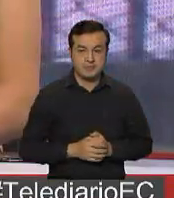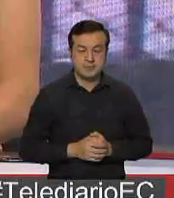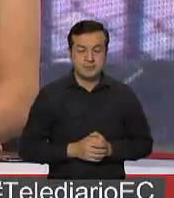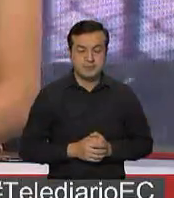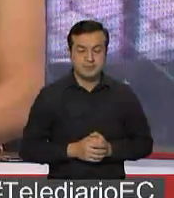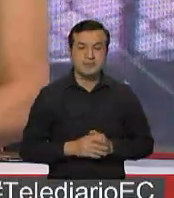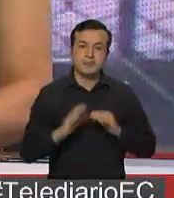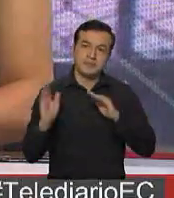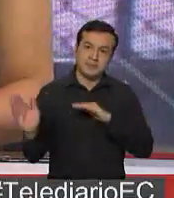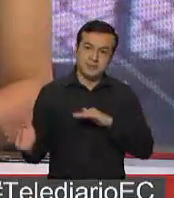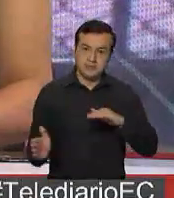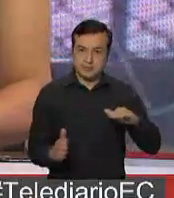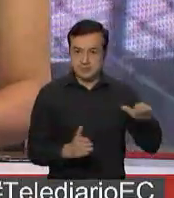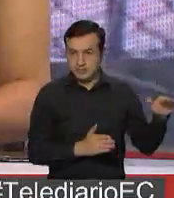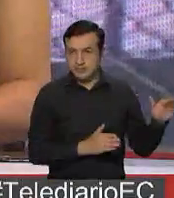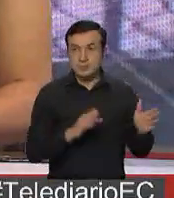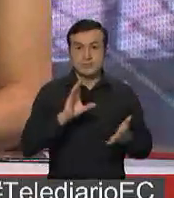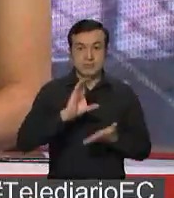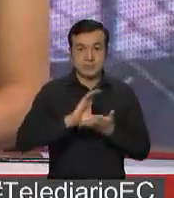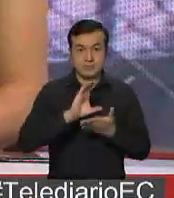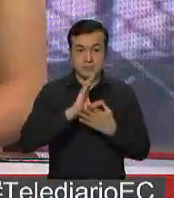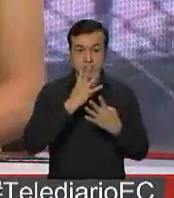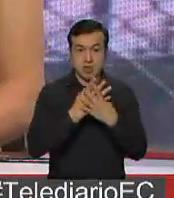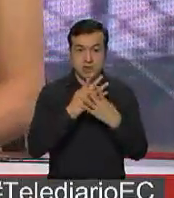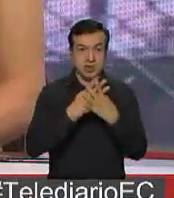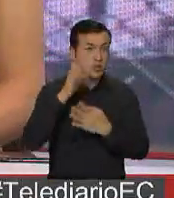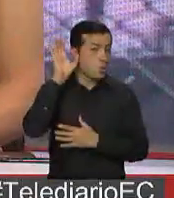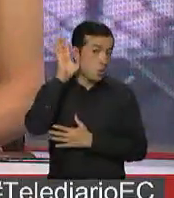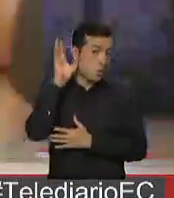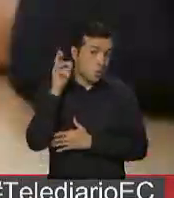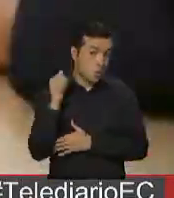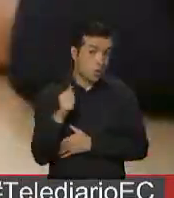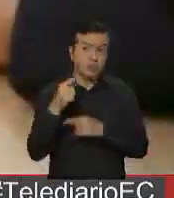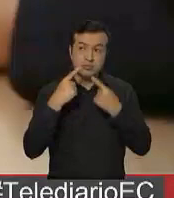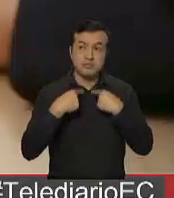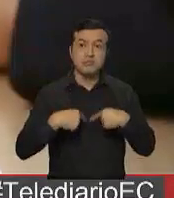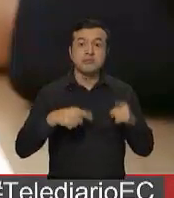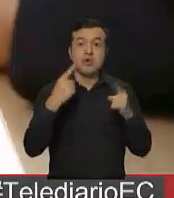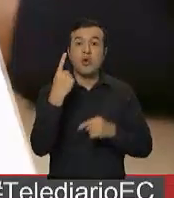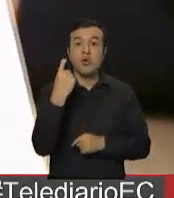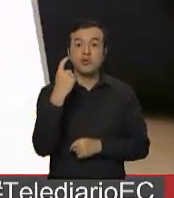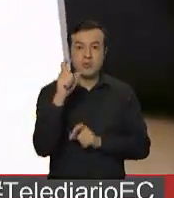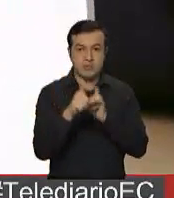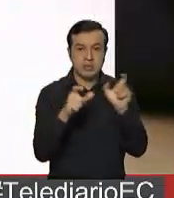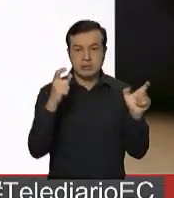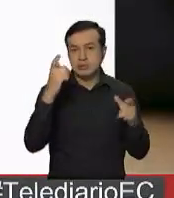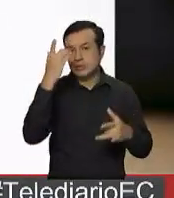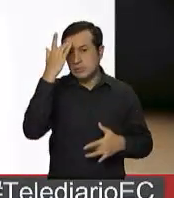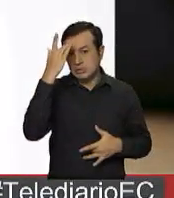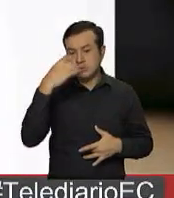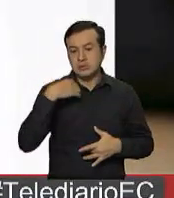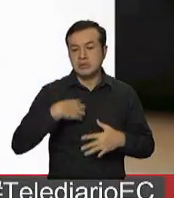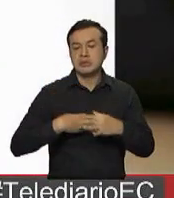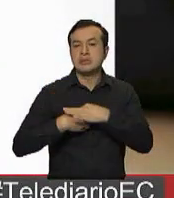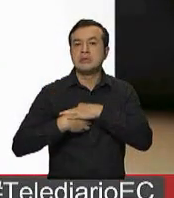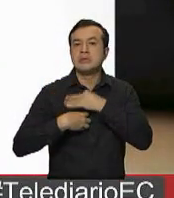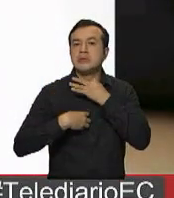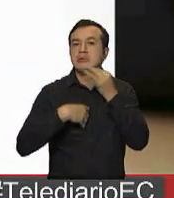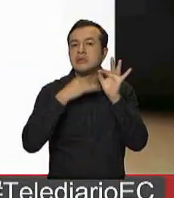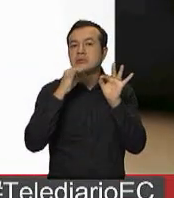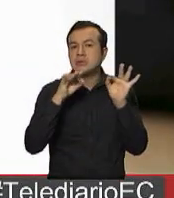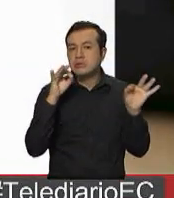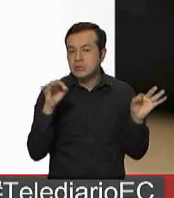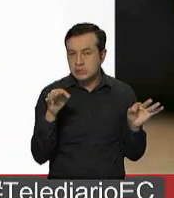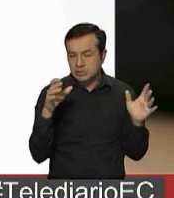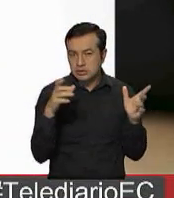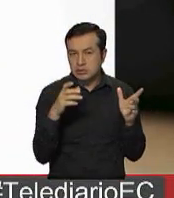Y a propósito, el Centro de Rehabilitación de Turi en la provincia de Azuay confirmó 11 casos de reclusos contagiados de COVID-19. A